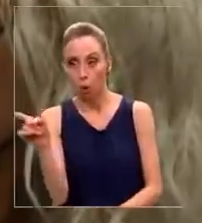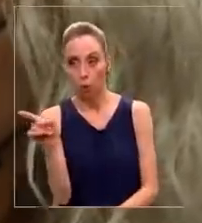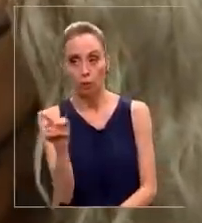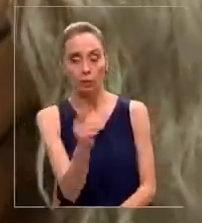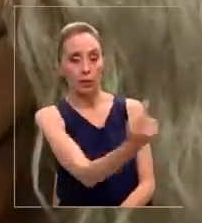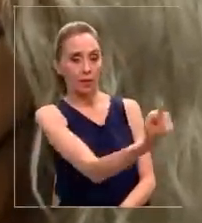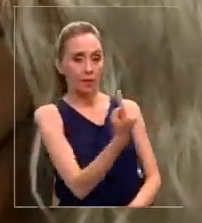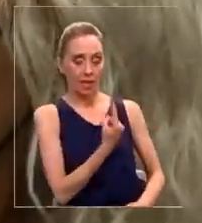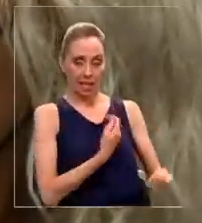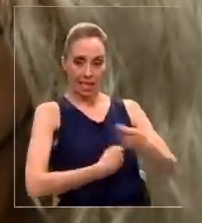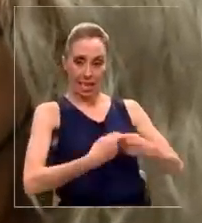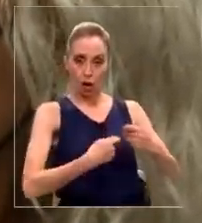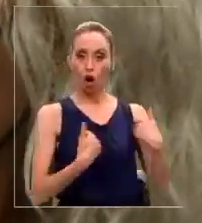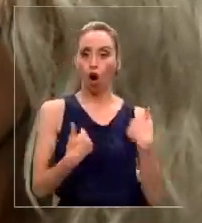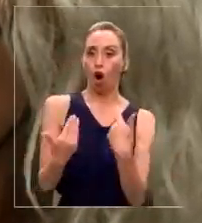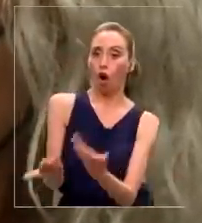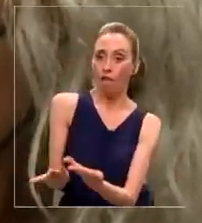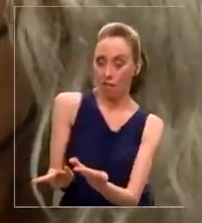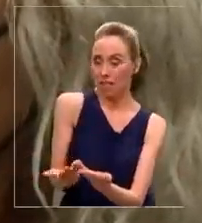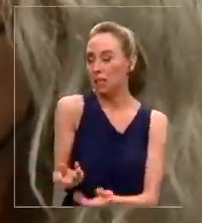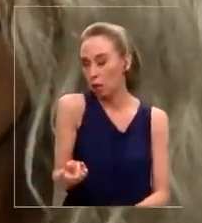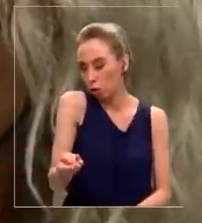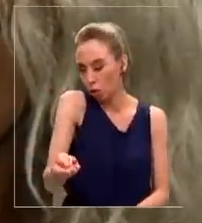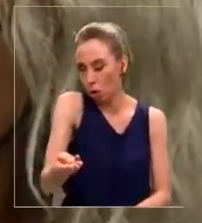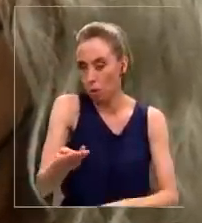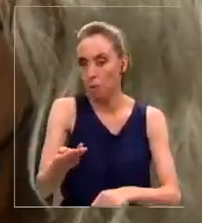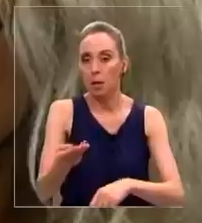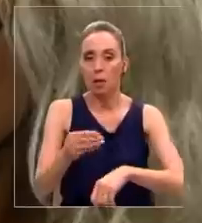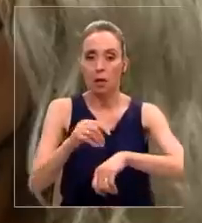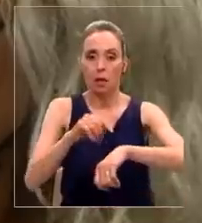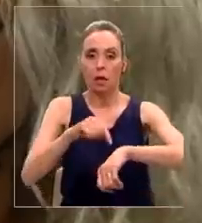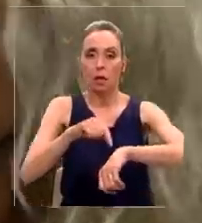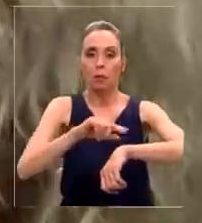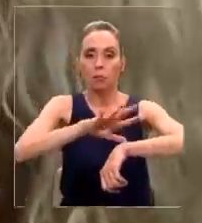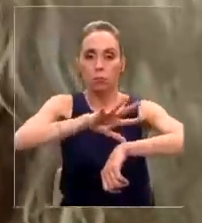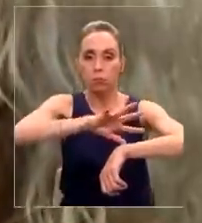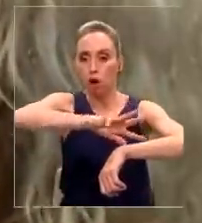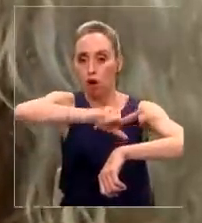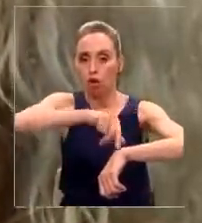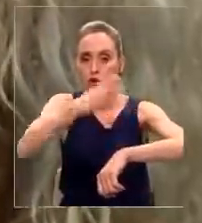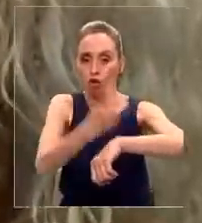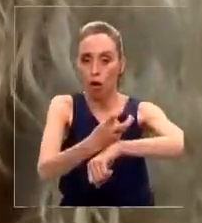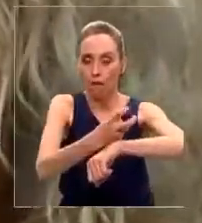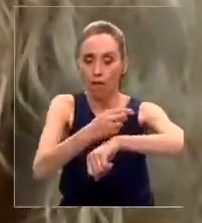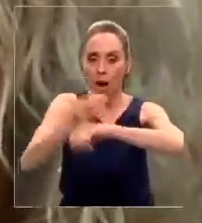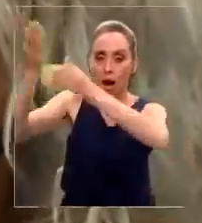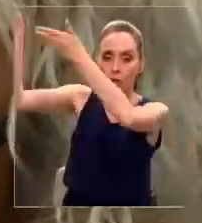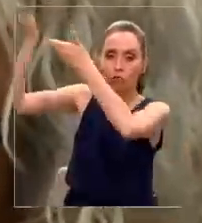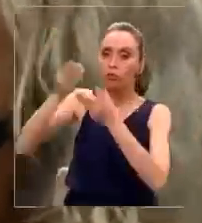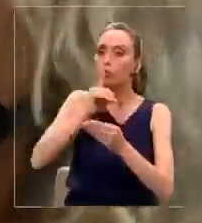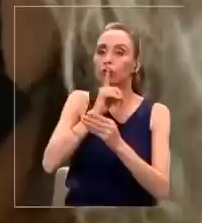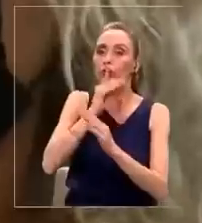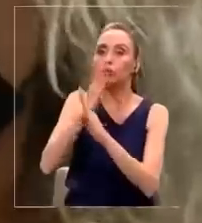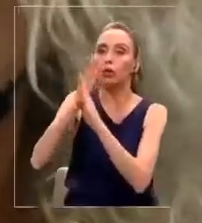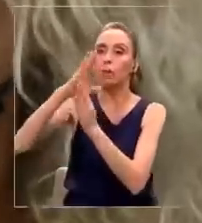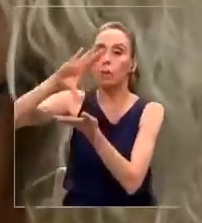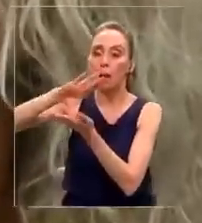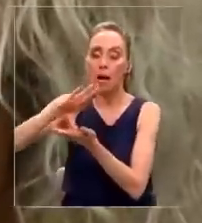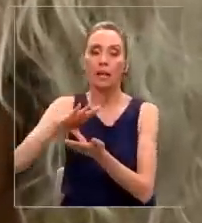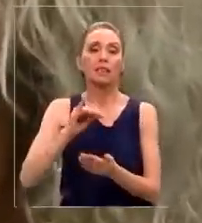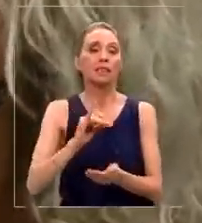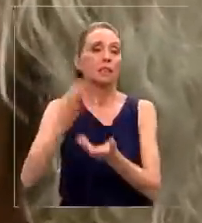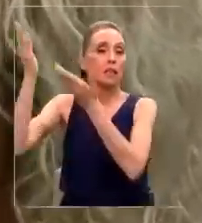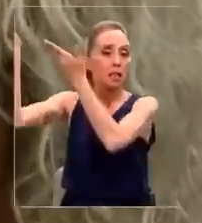a este negocio a ofrecer piezas robadas que han ingresado al país? Mira, pues si llegan